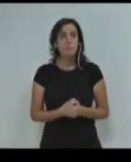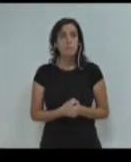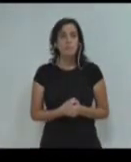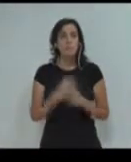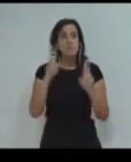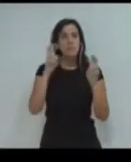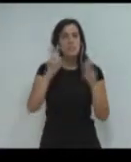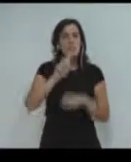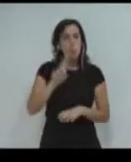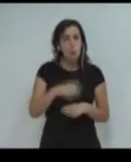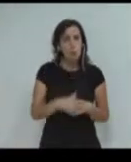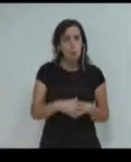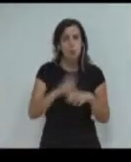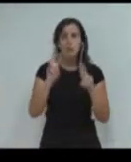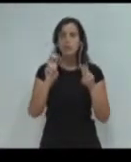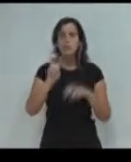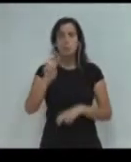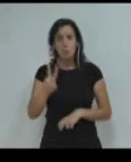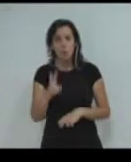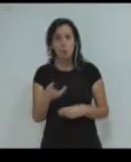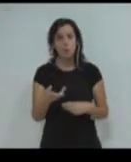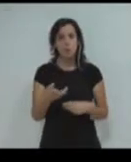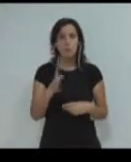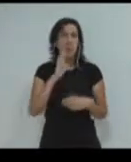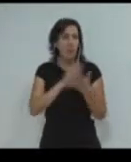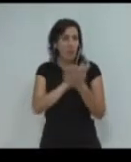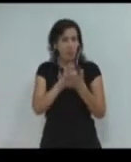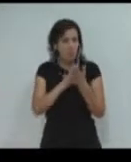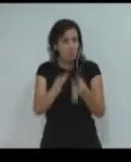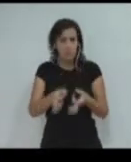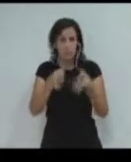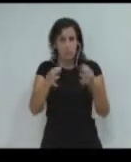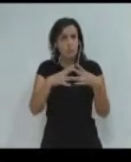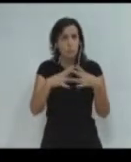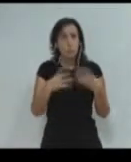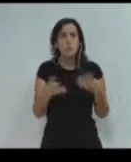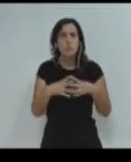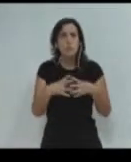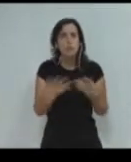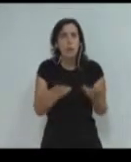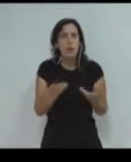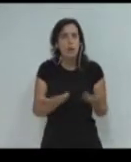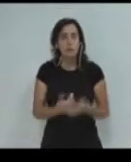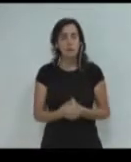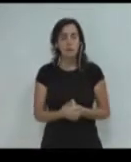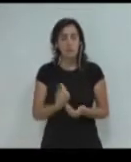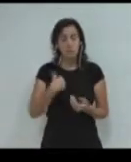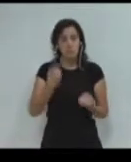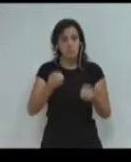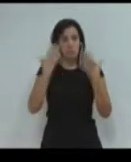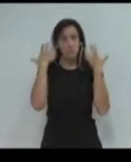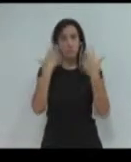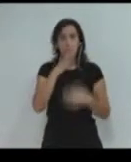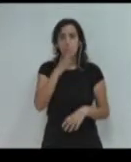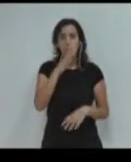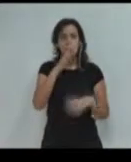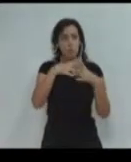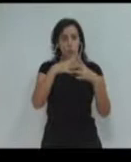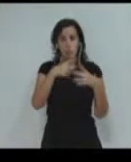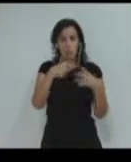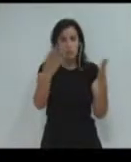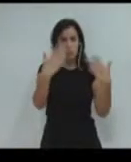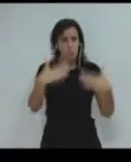¿Y el título 1? ¿Y el título 2? La estructura, volvemos a lo de siempre. ¿Y la estructura? Es que yo no me estoy enterando de nada, porque no tiene una